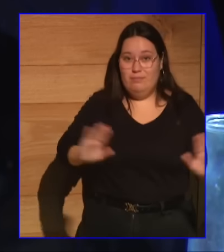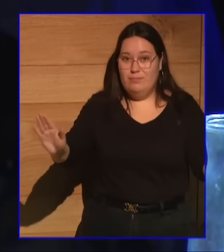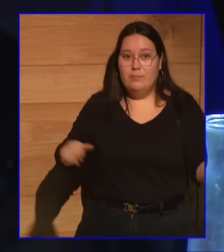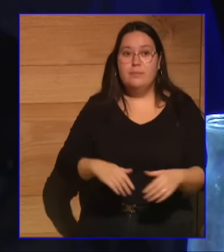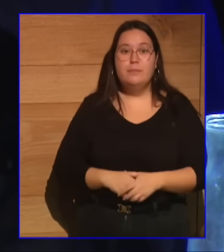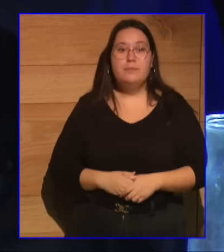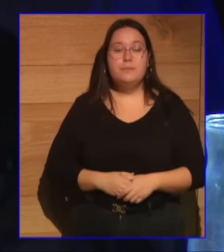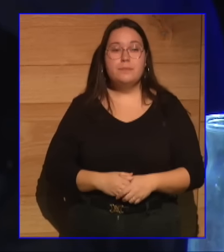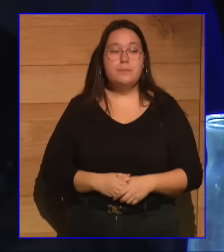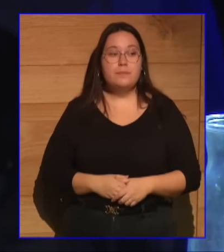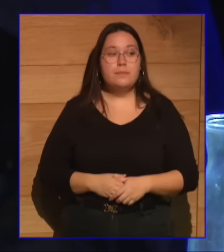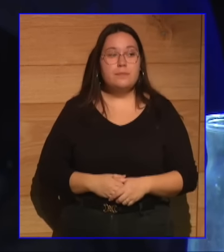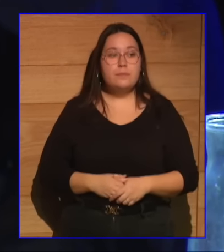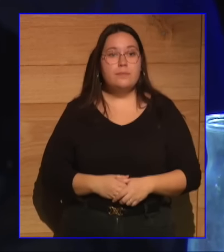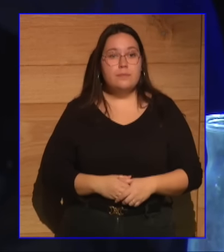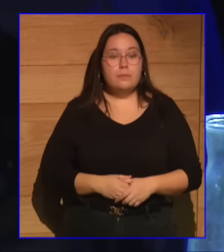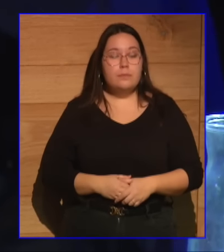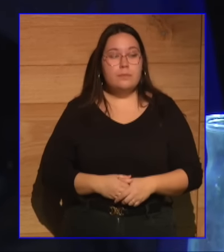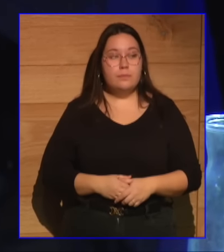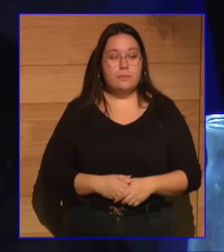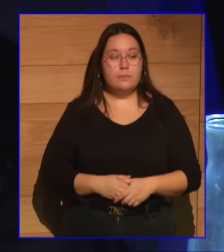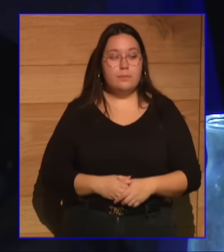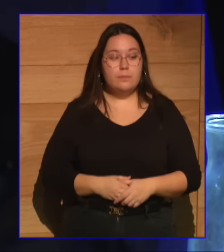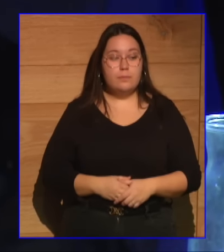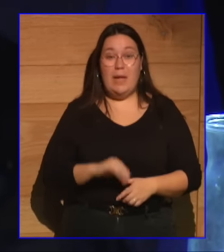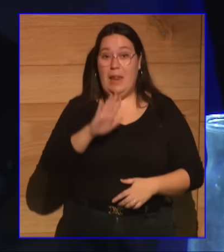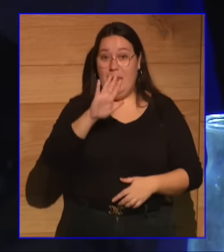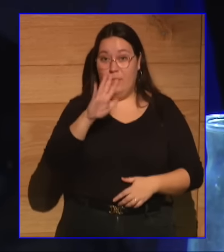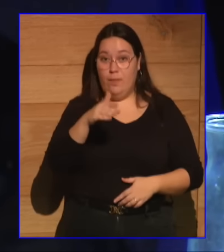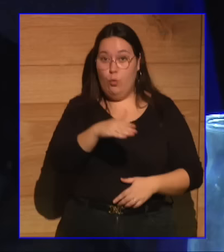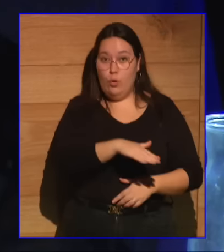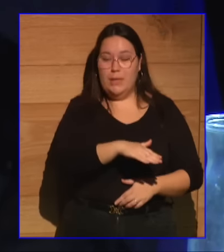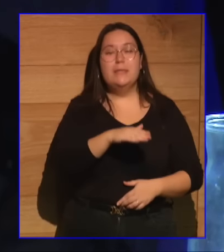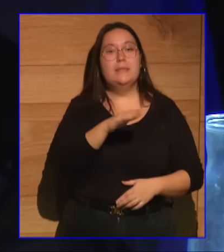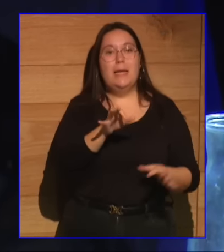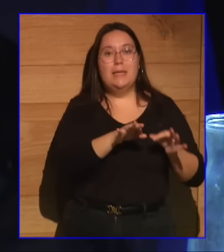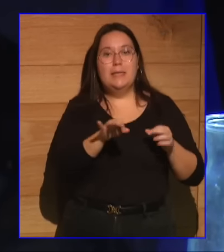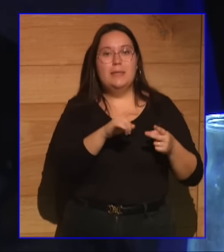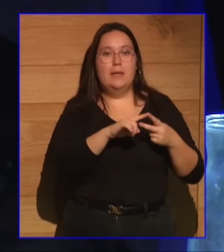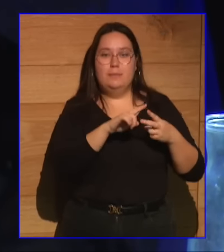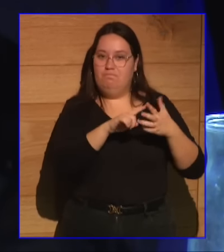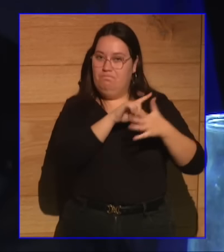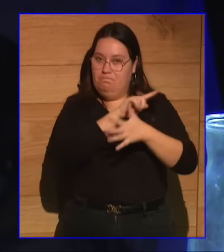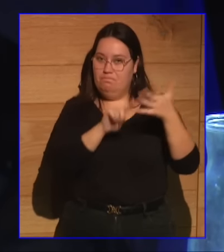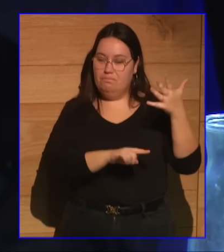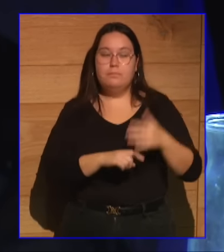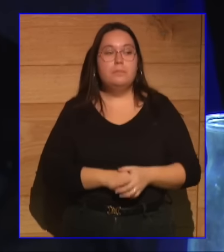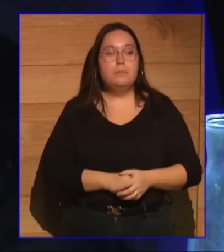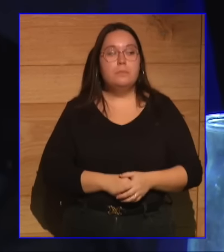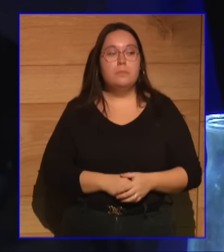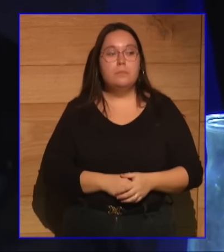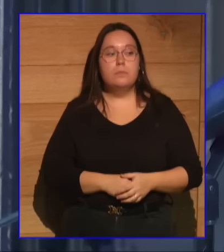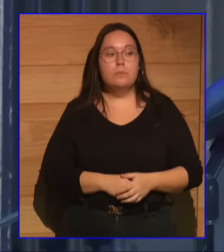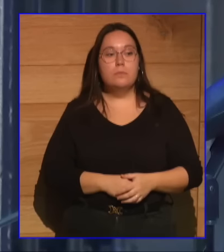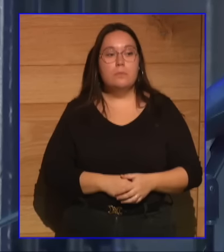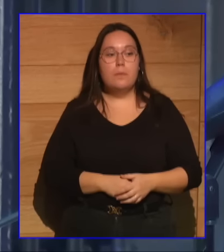Es impresionante. Nadie. Todo el planteamiento de las cinco muertes, que son las islas, Nublar, Sorna, todo eso estaba